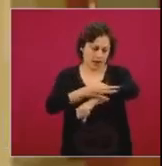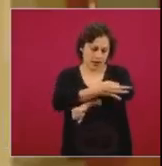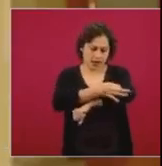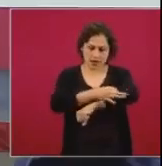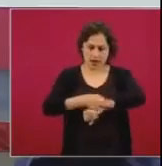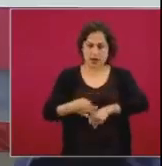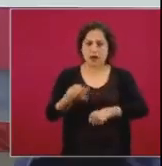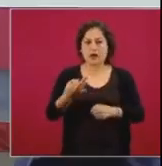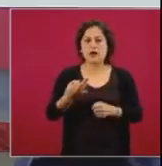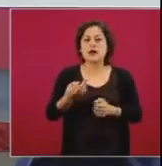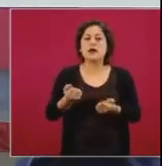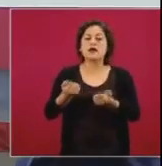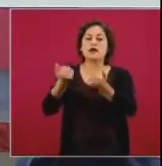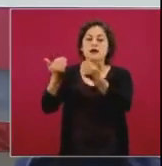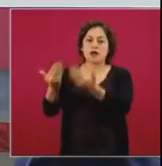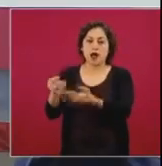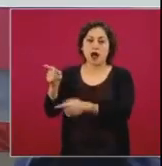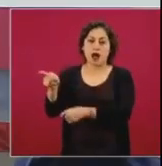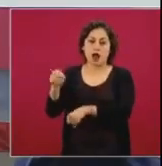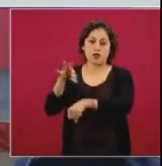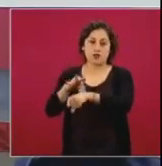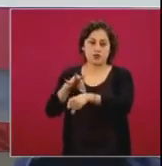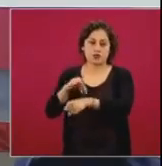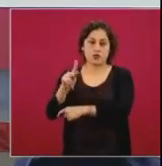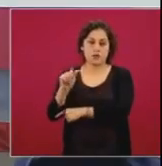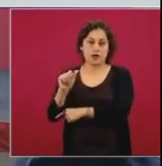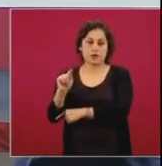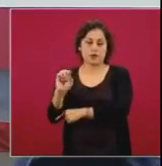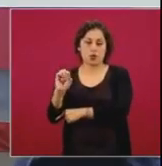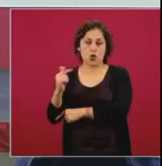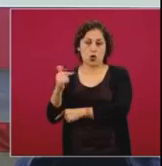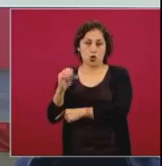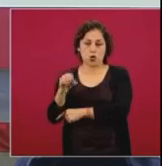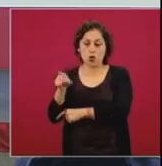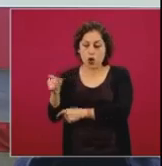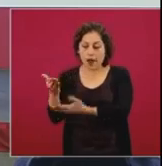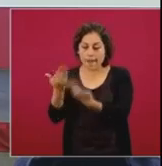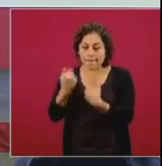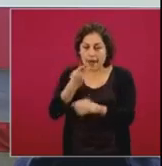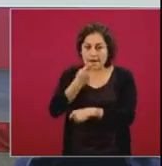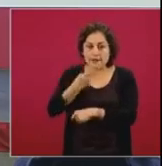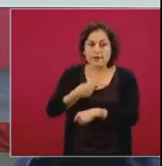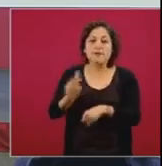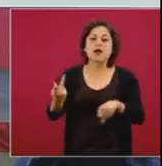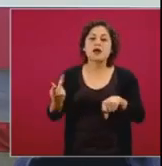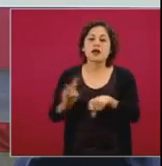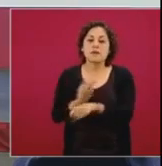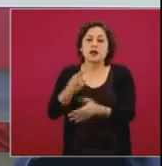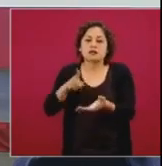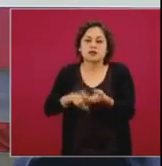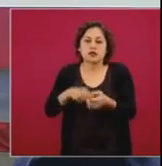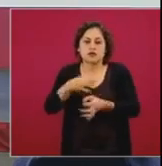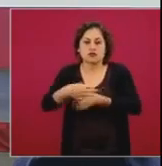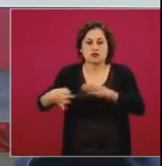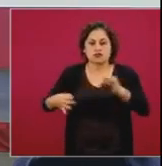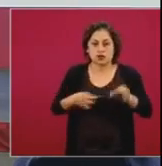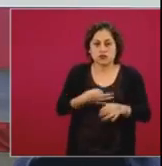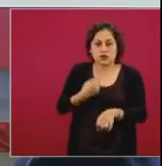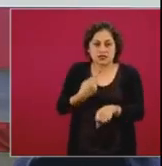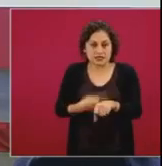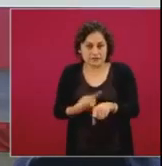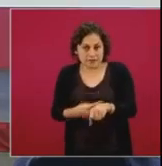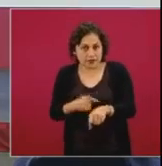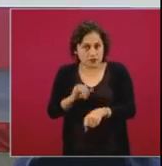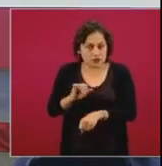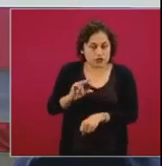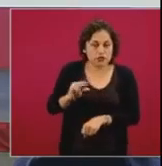envían al histopatólogo para que ellos nos den el diagnóstico de las características celulares. Entonces,